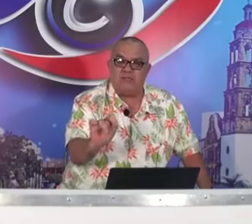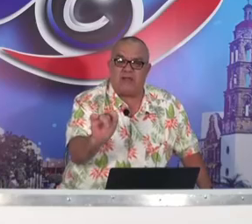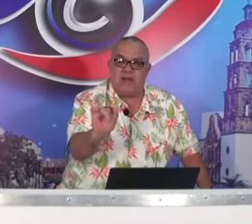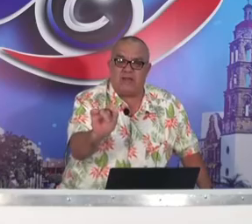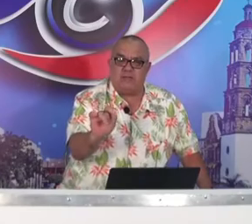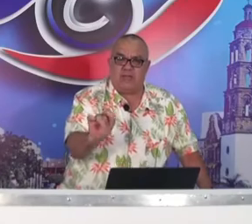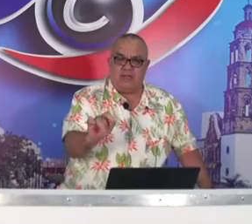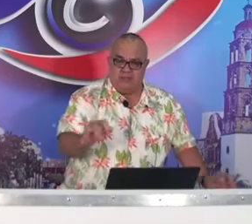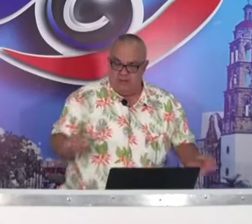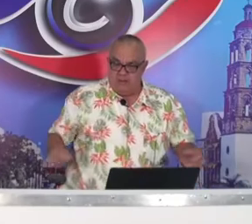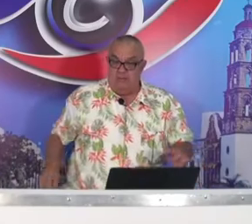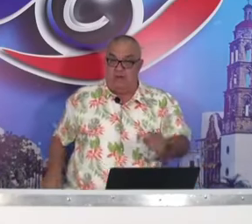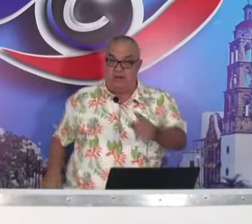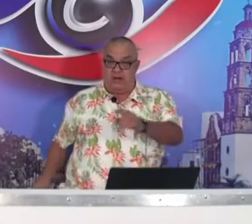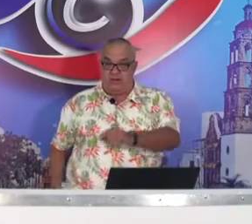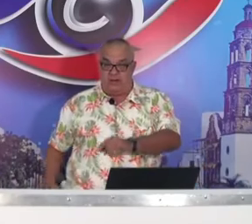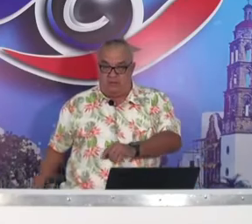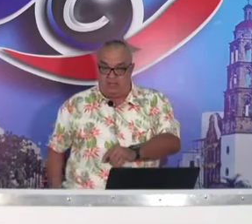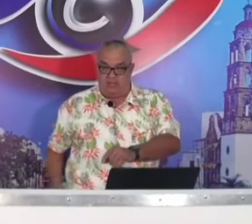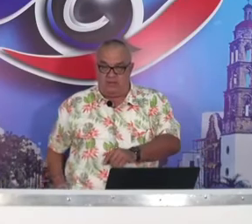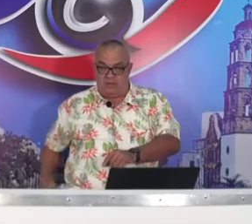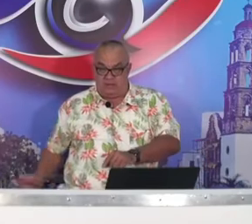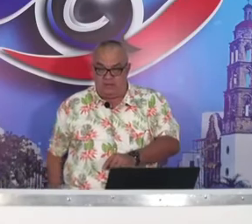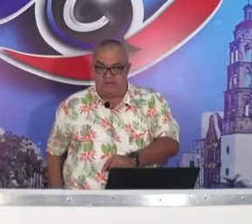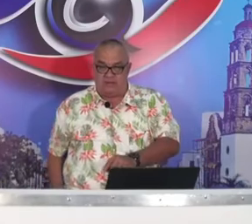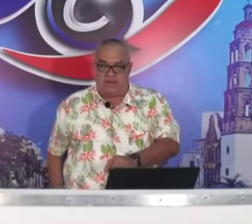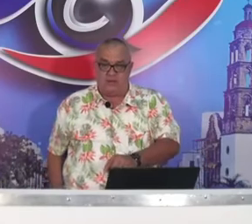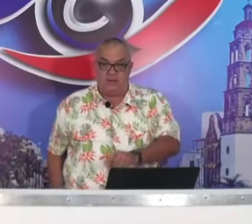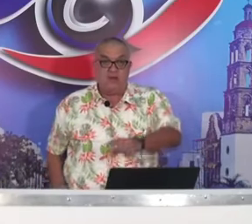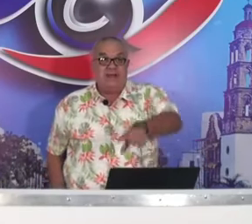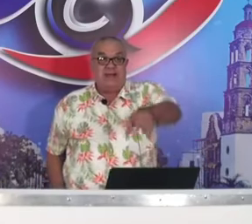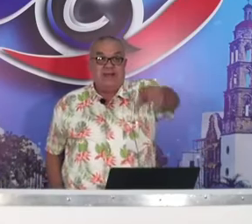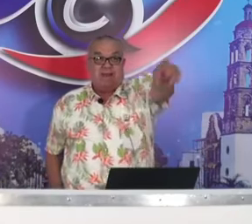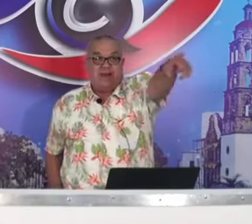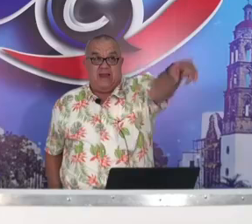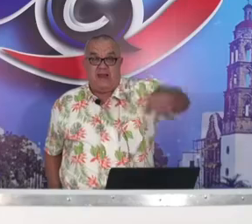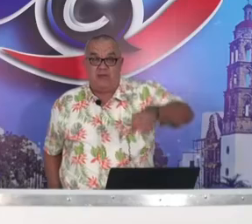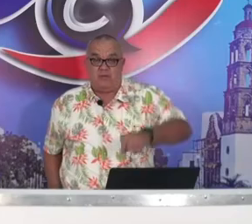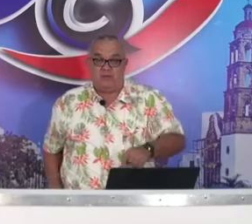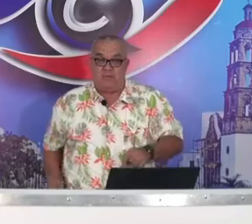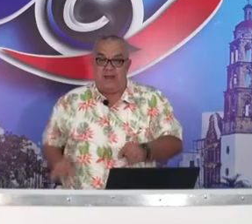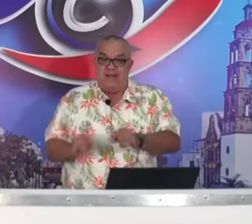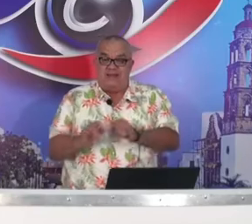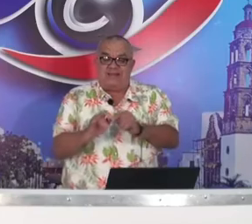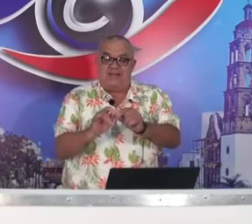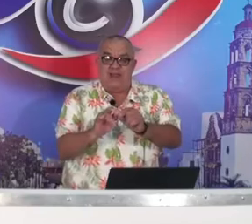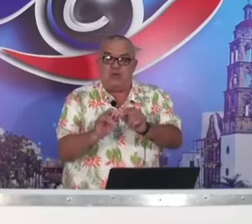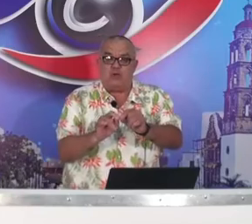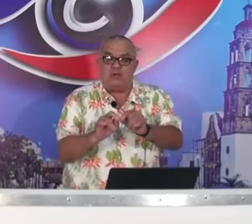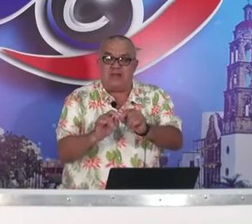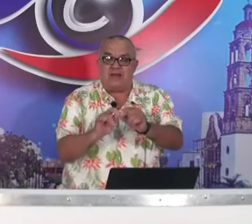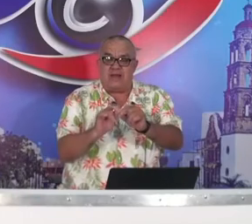170,000 pesos, así regalados, pero no crean que de la bolsilla, del bolsillo de Ricardo, del erario municipal,